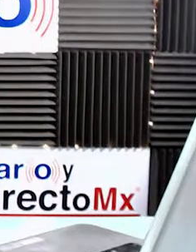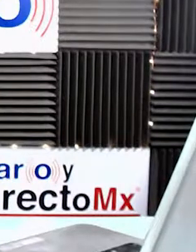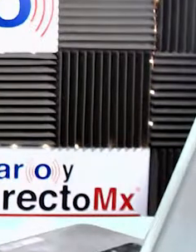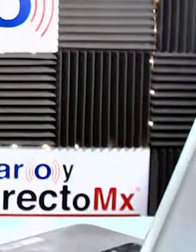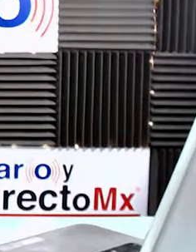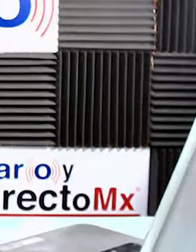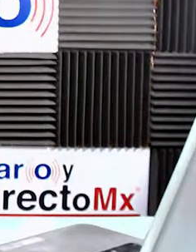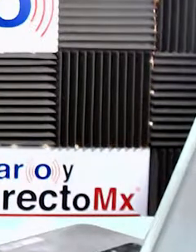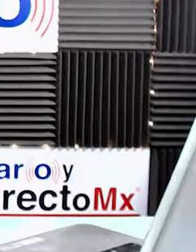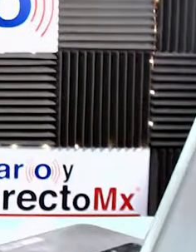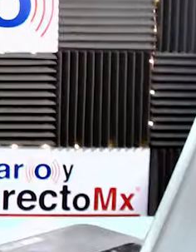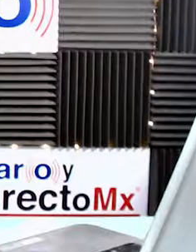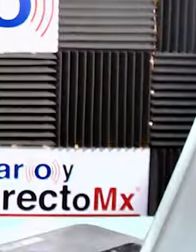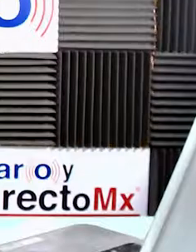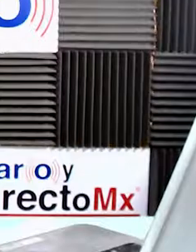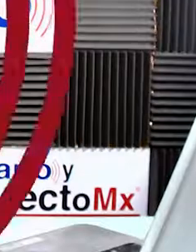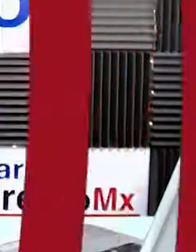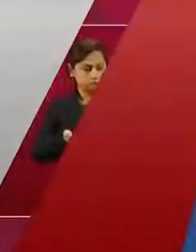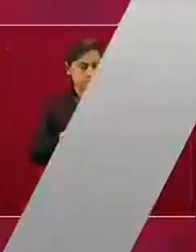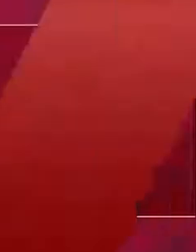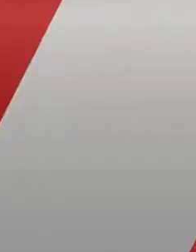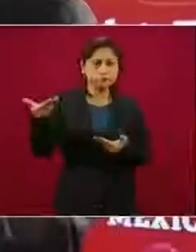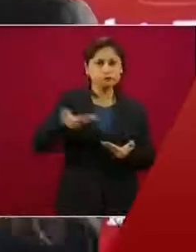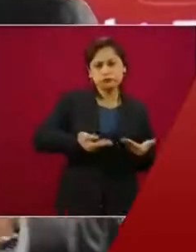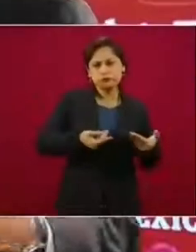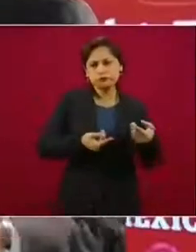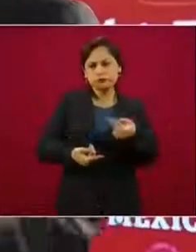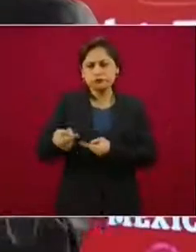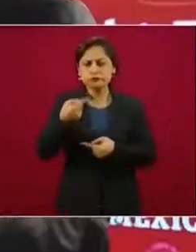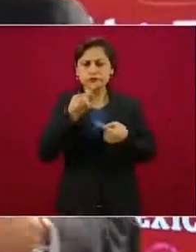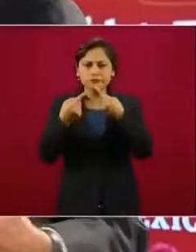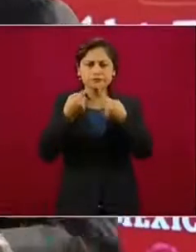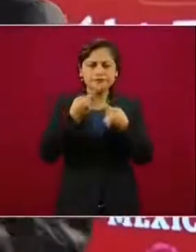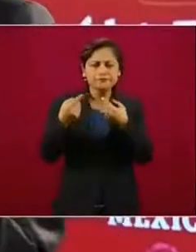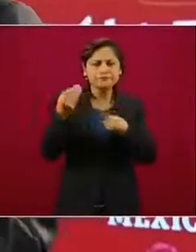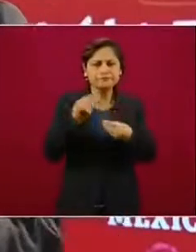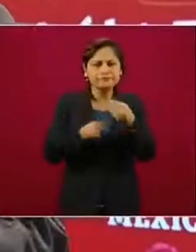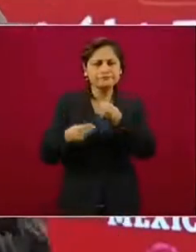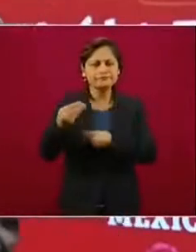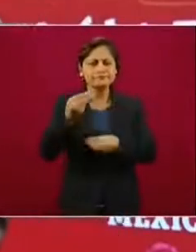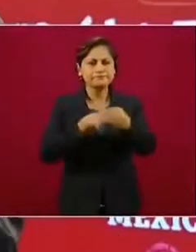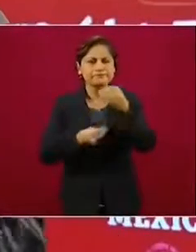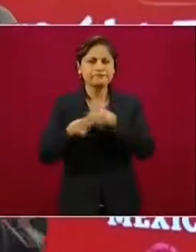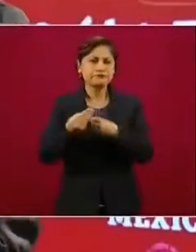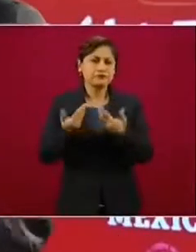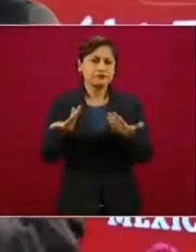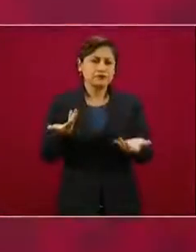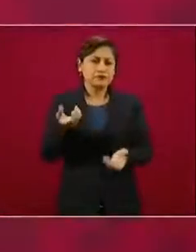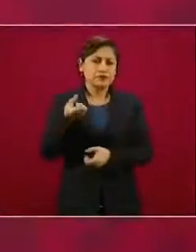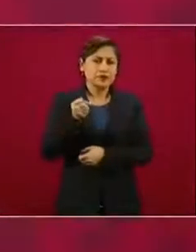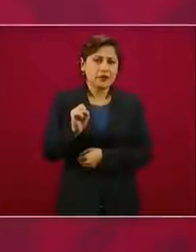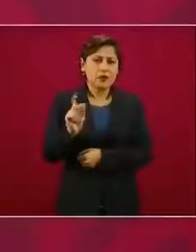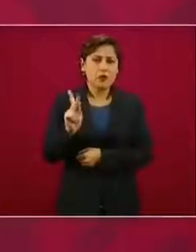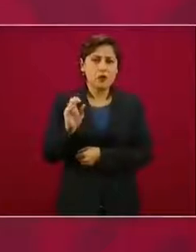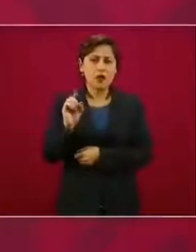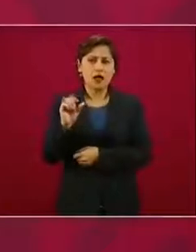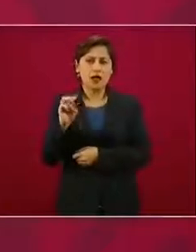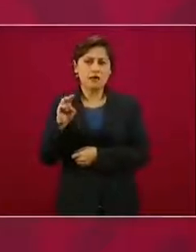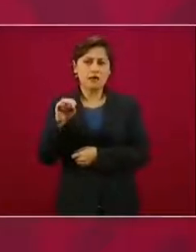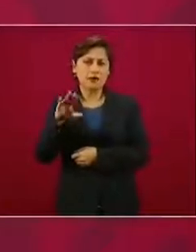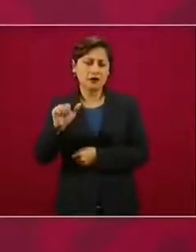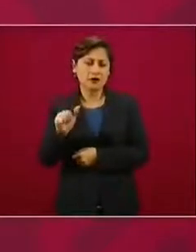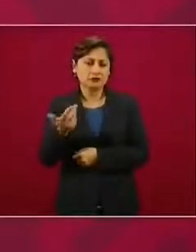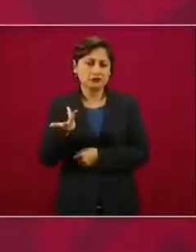hipocresía. Vamos a escuchar al presidente. Y es, en efecto, un tiempo de definiciones.